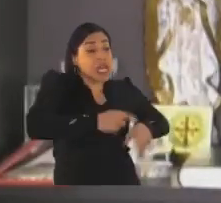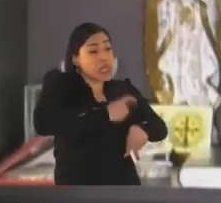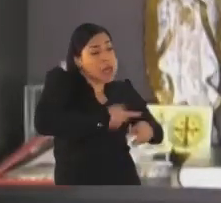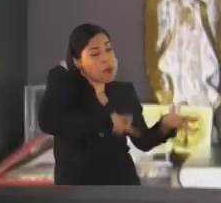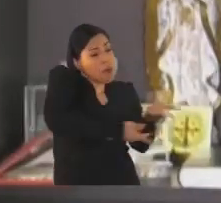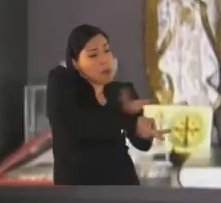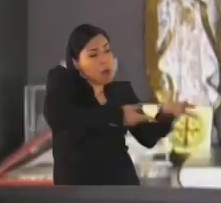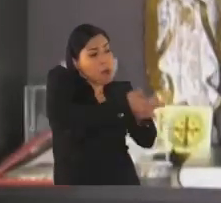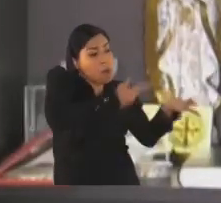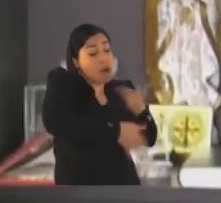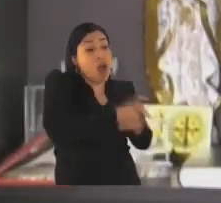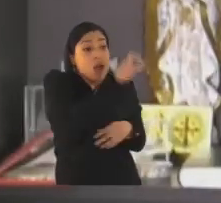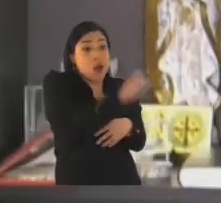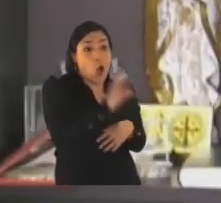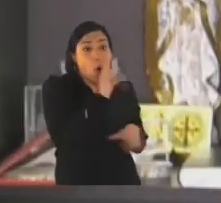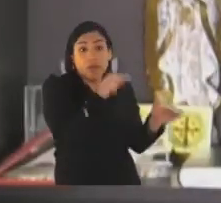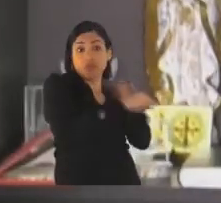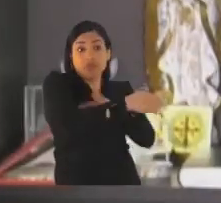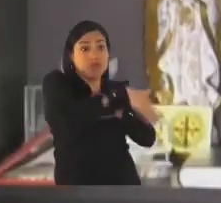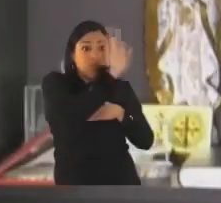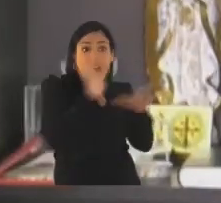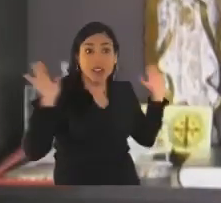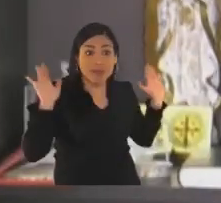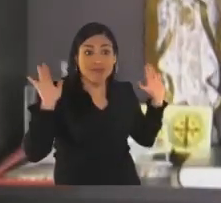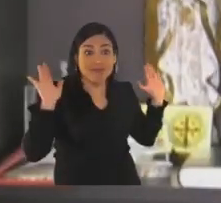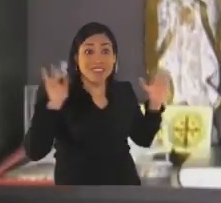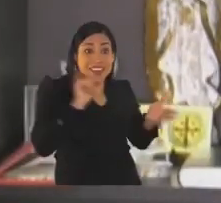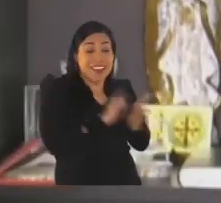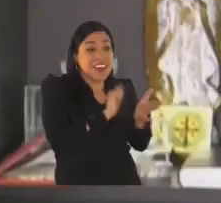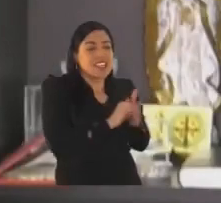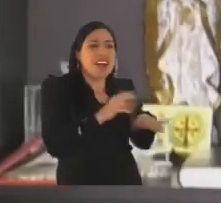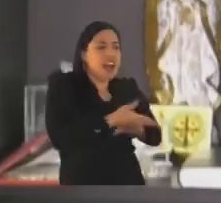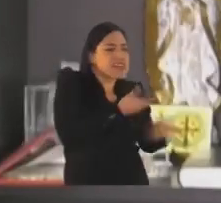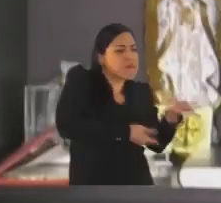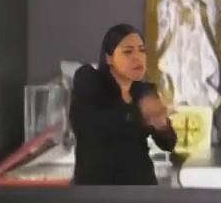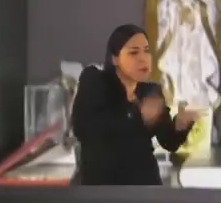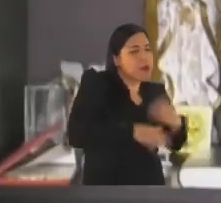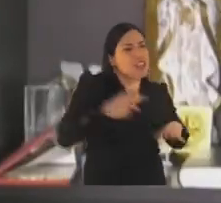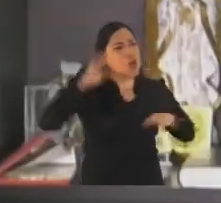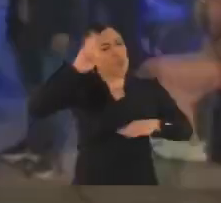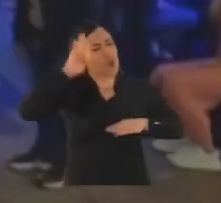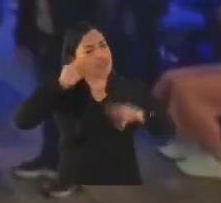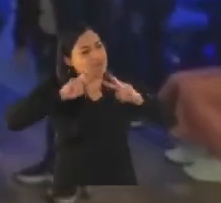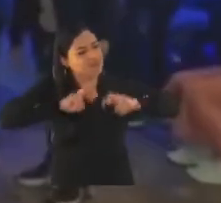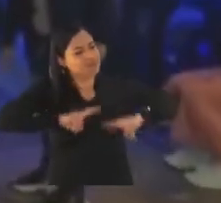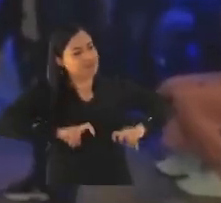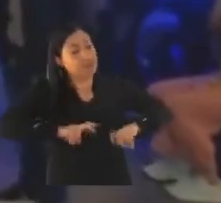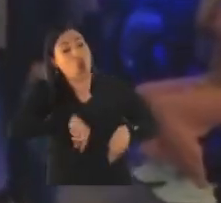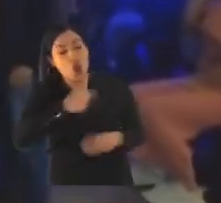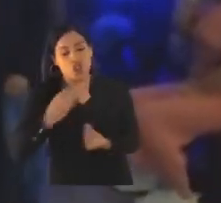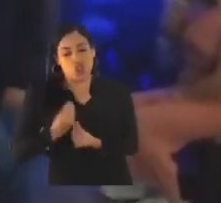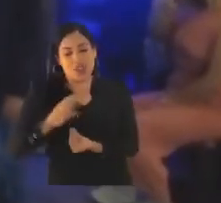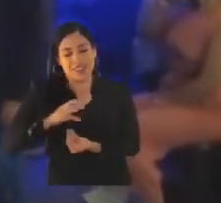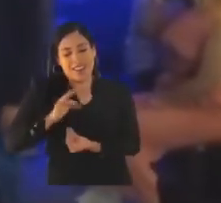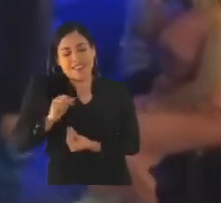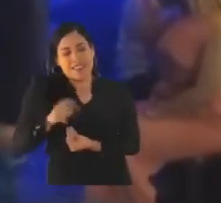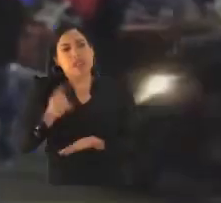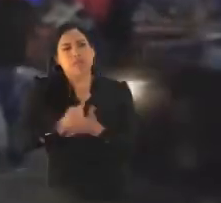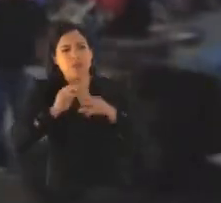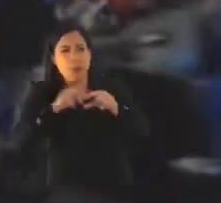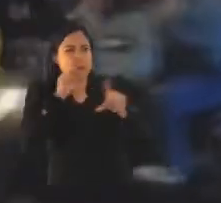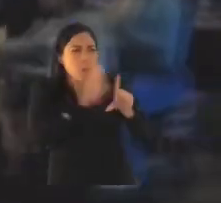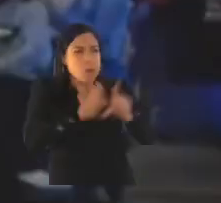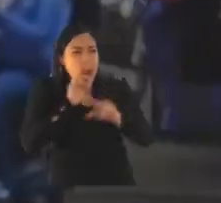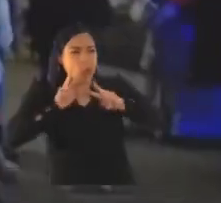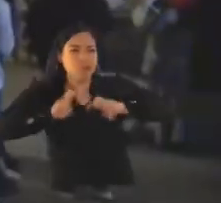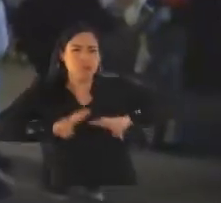tiempo determinado se va del lugar. Luego de las actividades desarrolladas por parte de la policía, el CTI y la Fiscalía de Acción realizó la inspección del cadáver